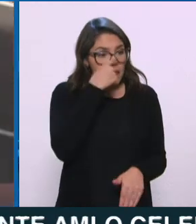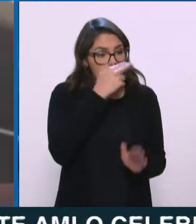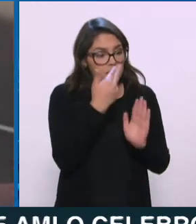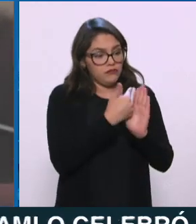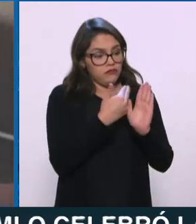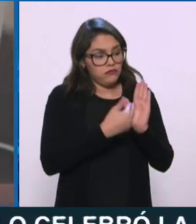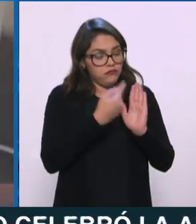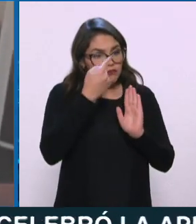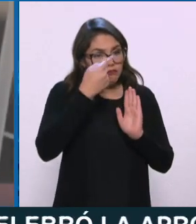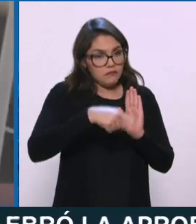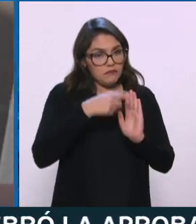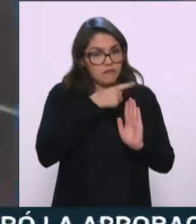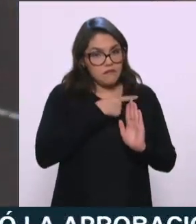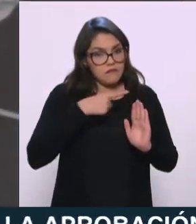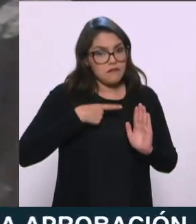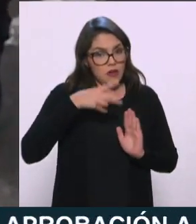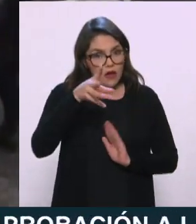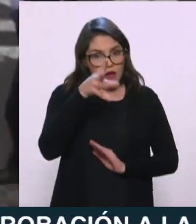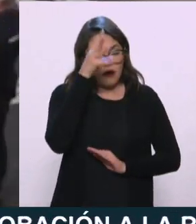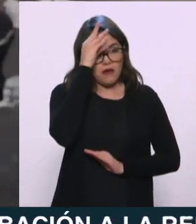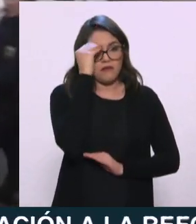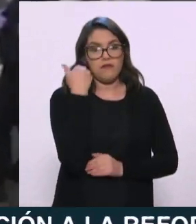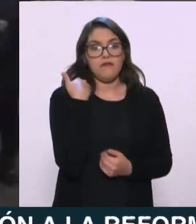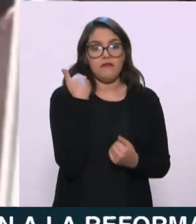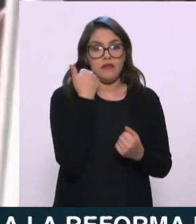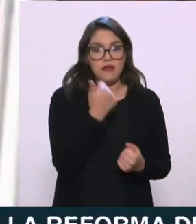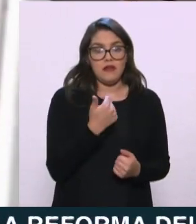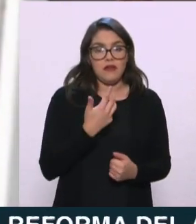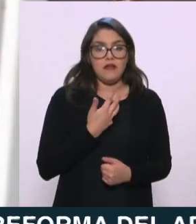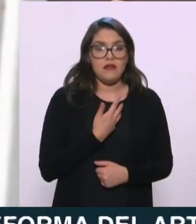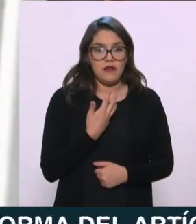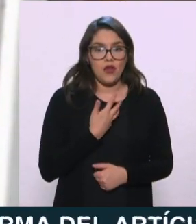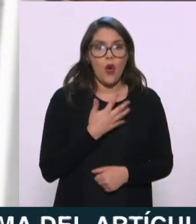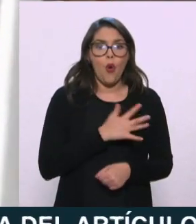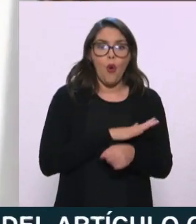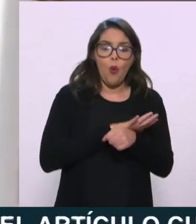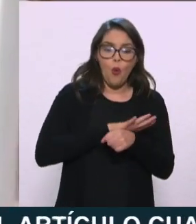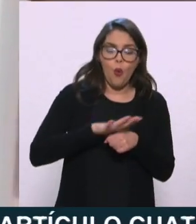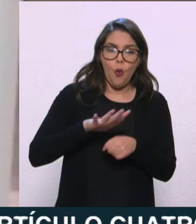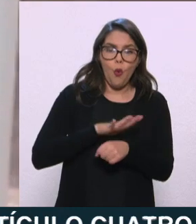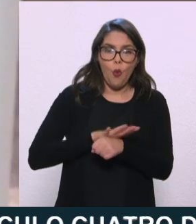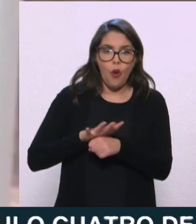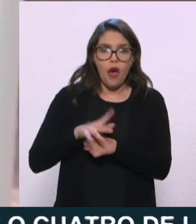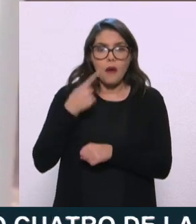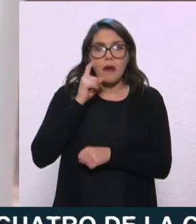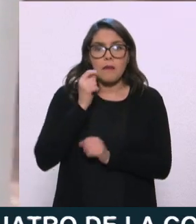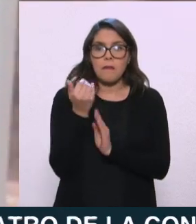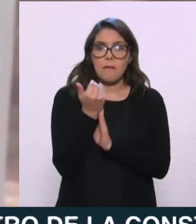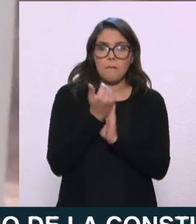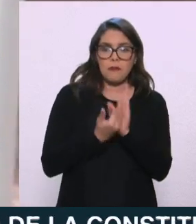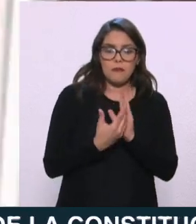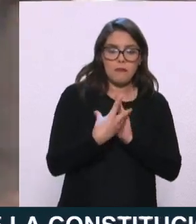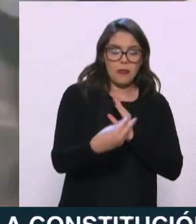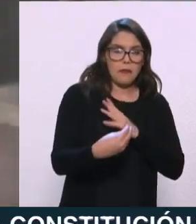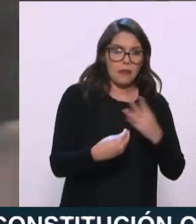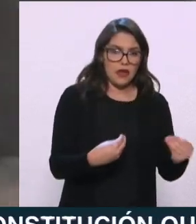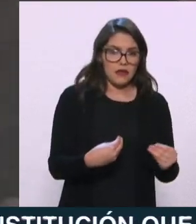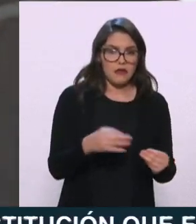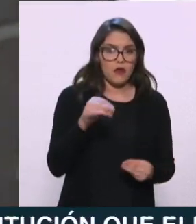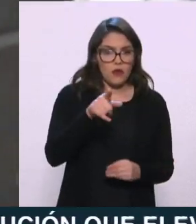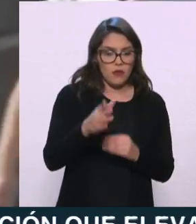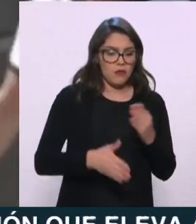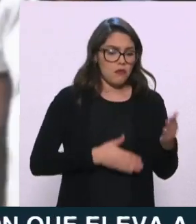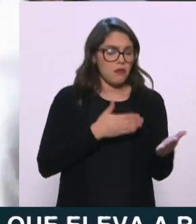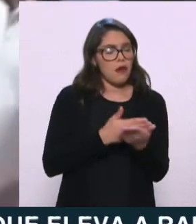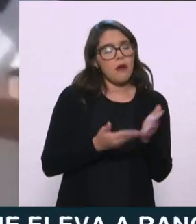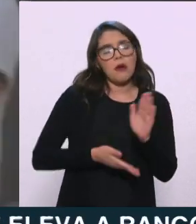muy claro en estos contactos que se mantienen en cuarentena cuáles son las medidas de disminución de la transmisión, porque si se van a sus